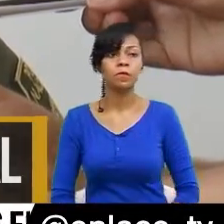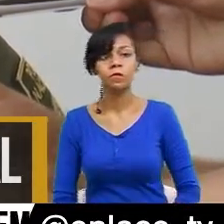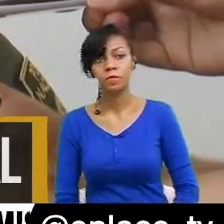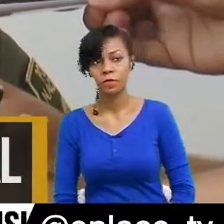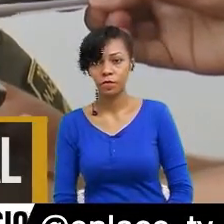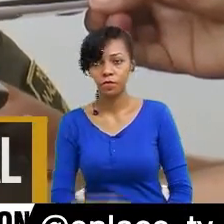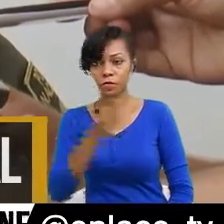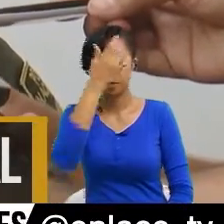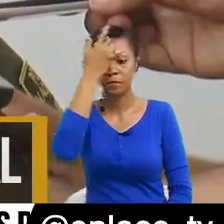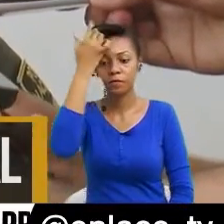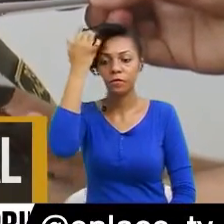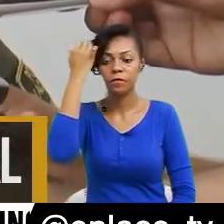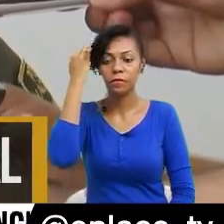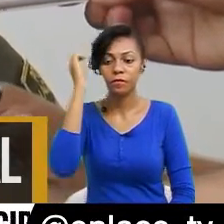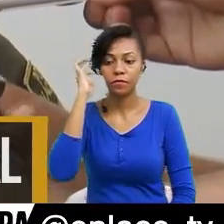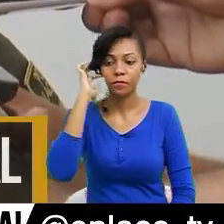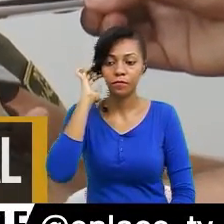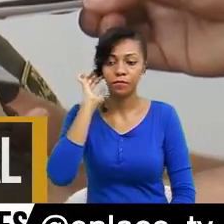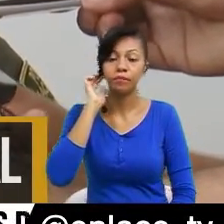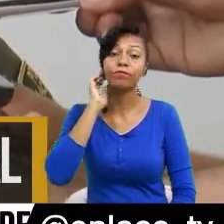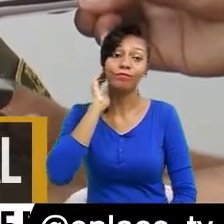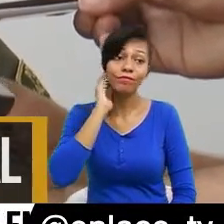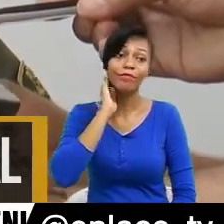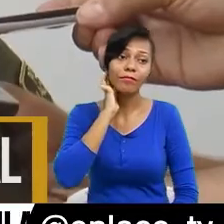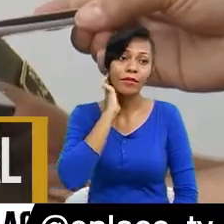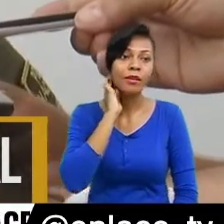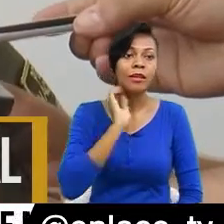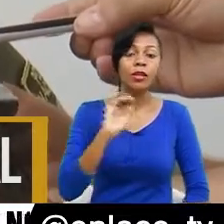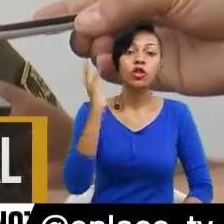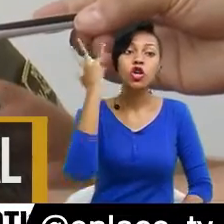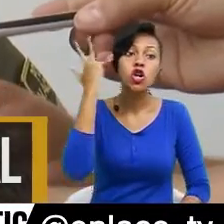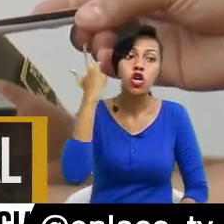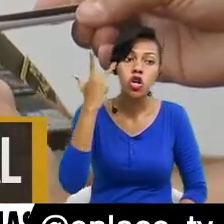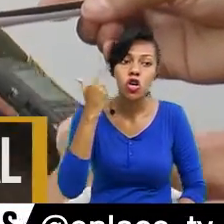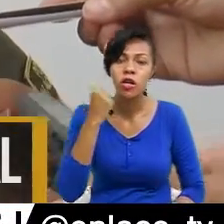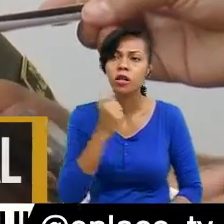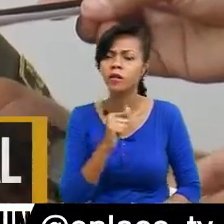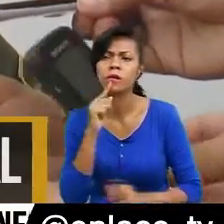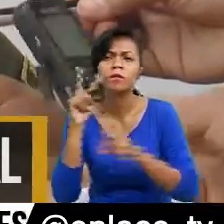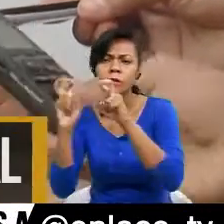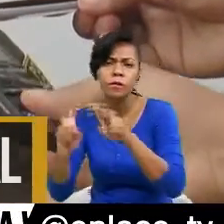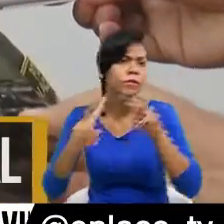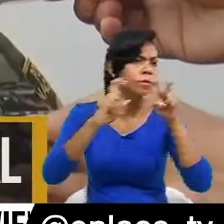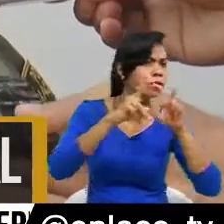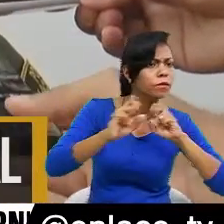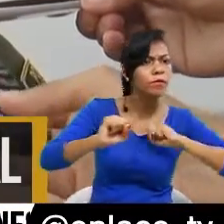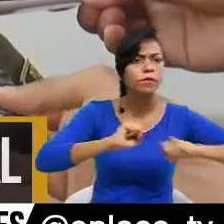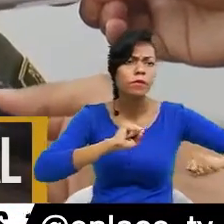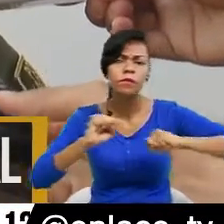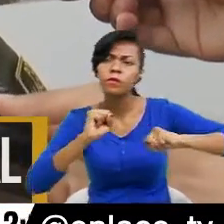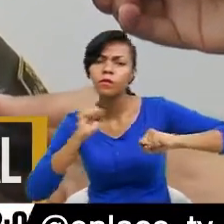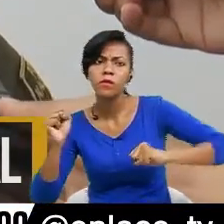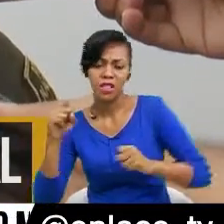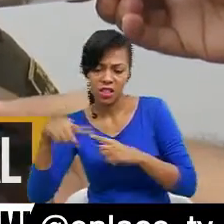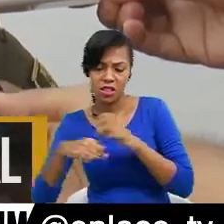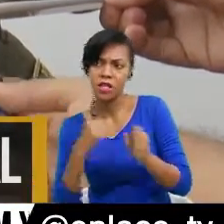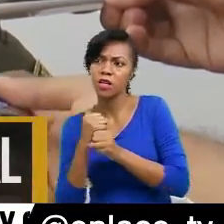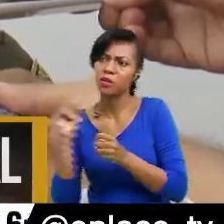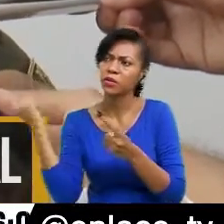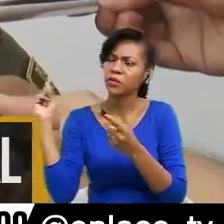Este plan pues se viene realizando todos los días, solicitó antecedentes. En lo que viene corrido del año se han